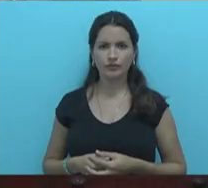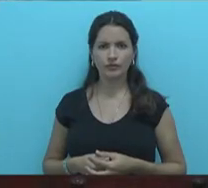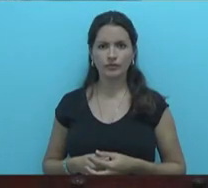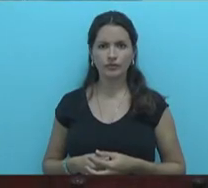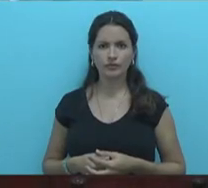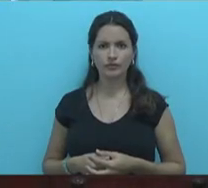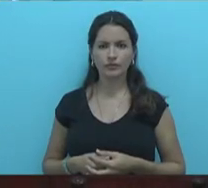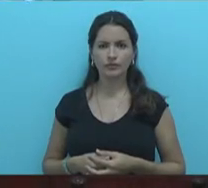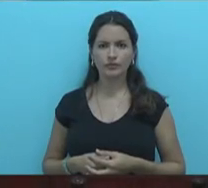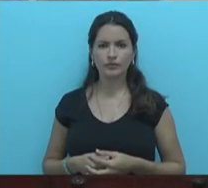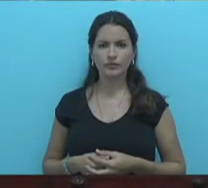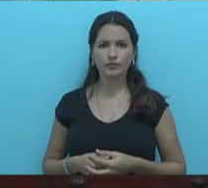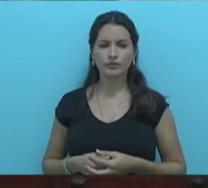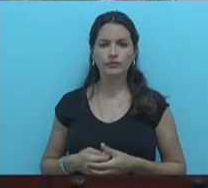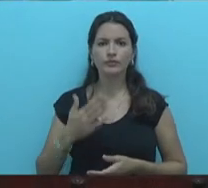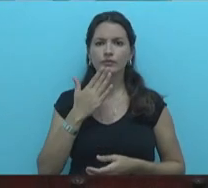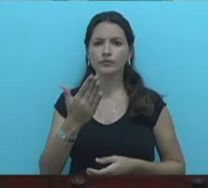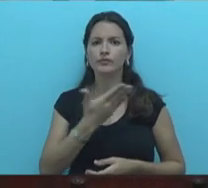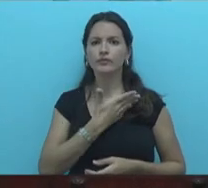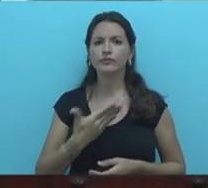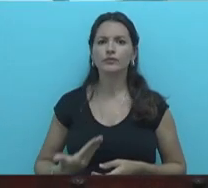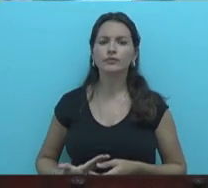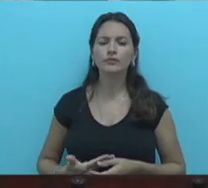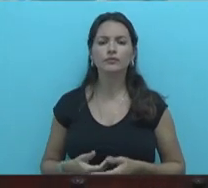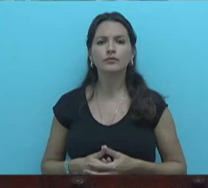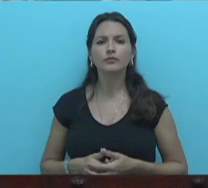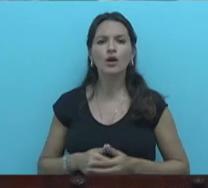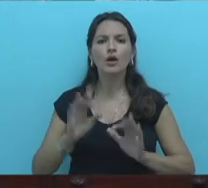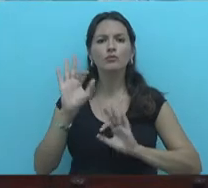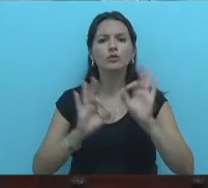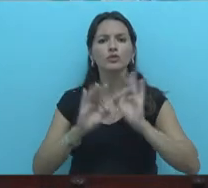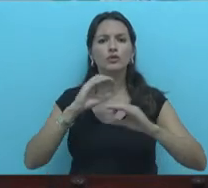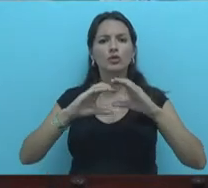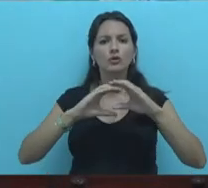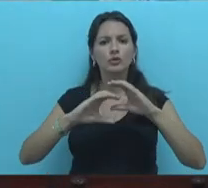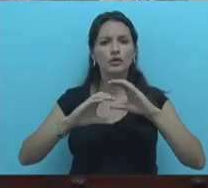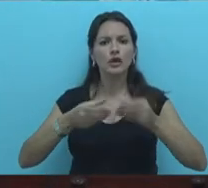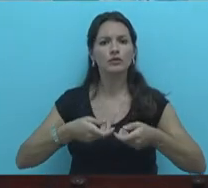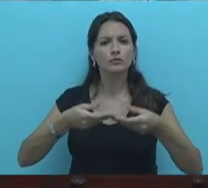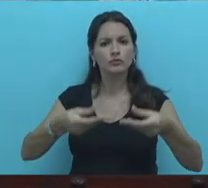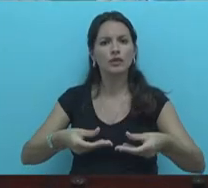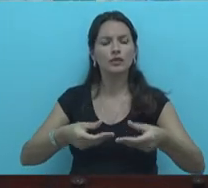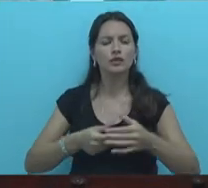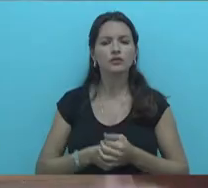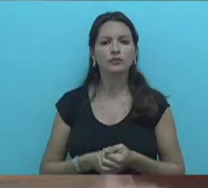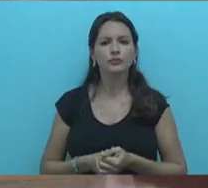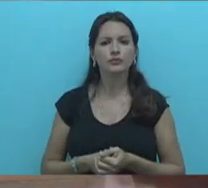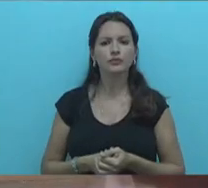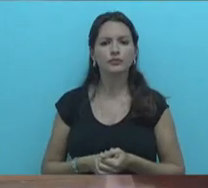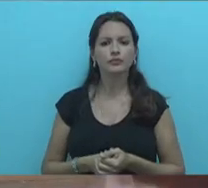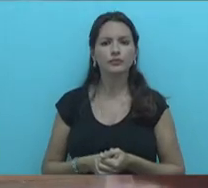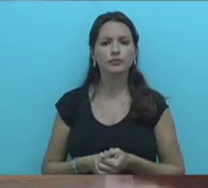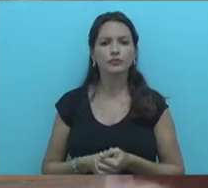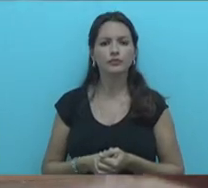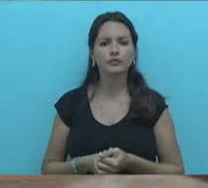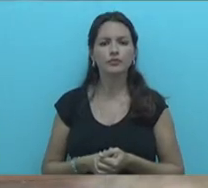palabra. Gracias, presidente. Para solicitar el ingreso de un proyecto de comunicación que plantea